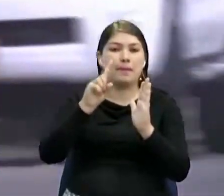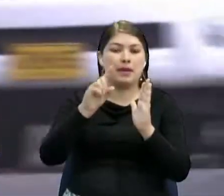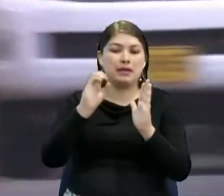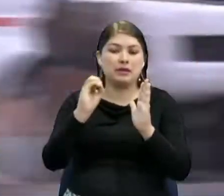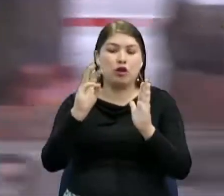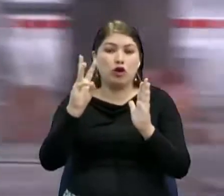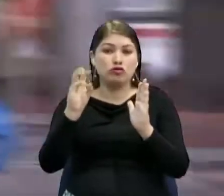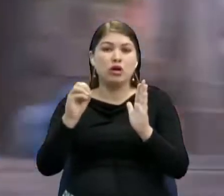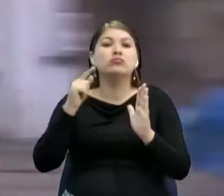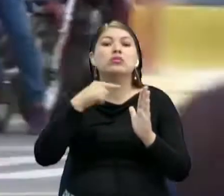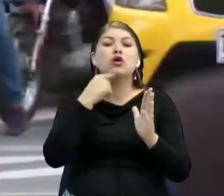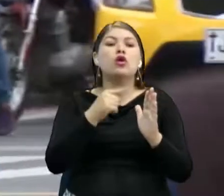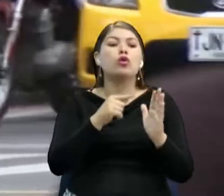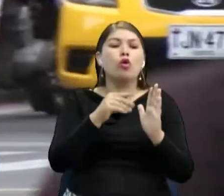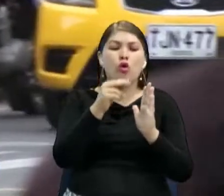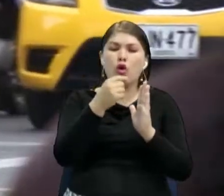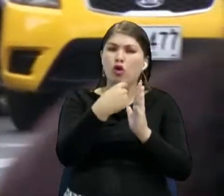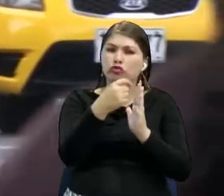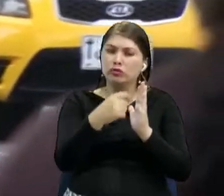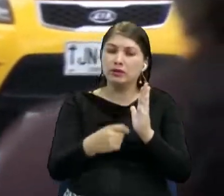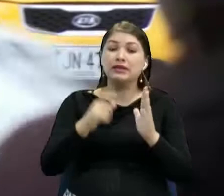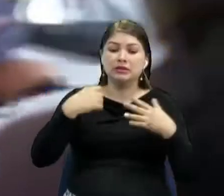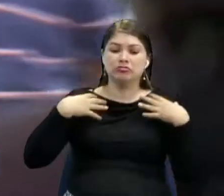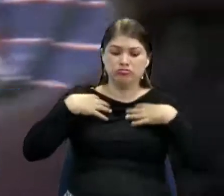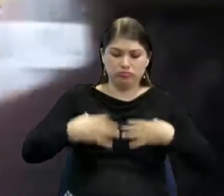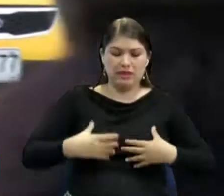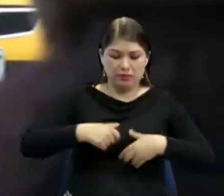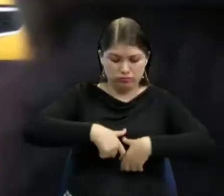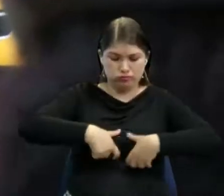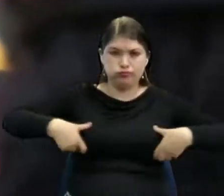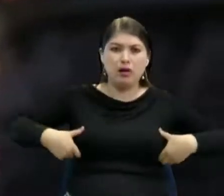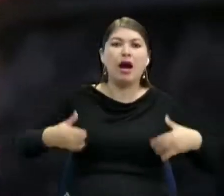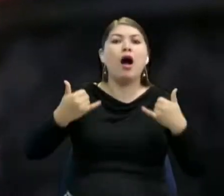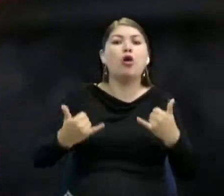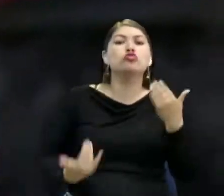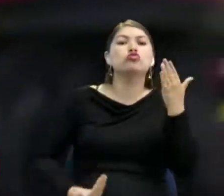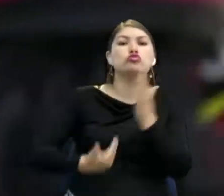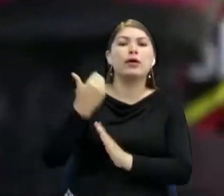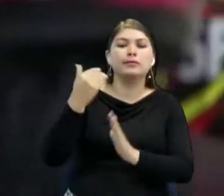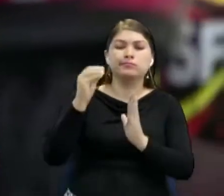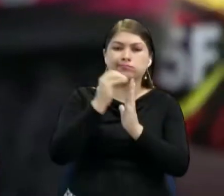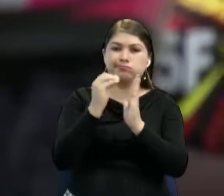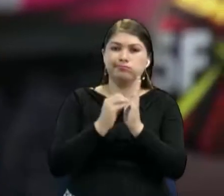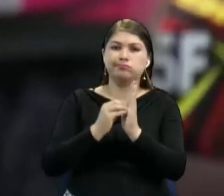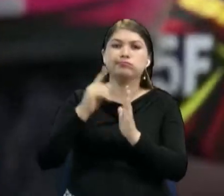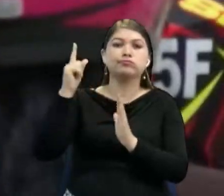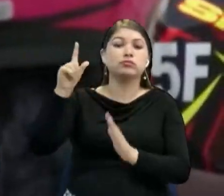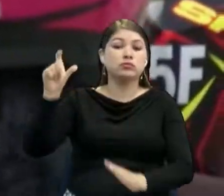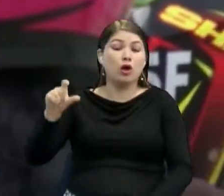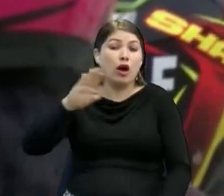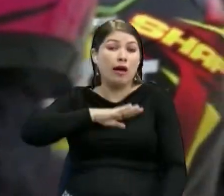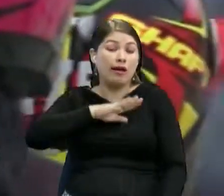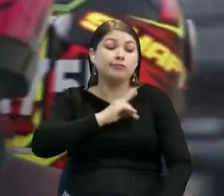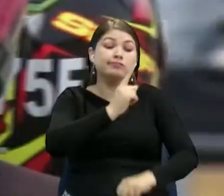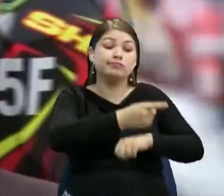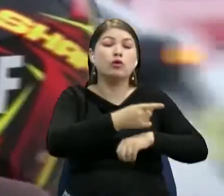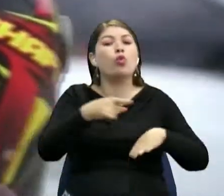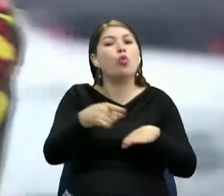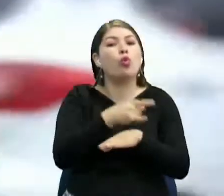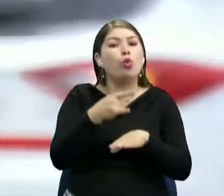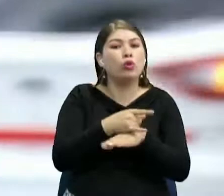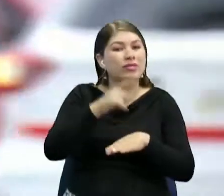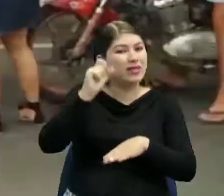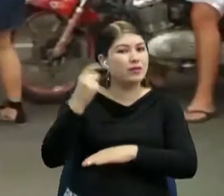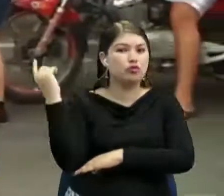condiciones de seguridad del mismo por otro lado los chalecos de venir marcados y ahora con las nuevas medidas mencionadas por el mandatario cucuteño su uso debe ser